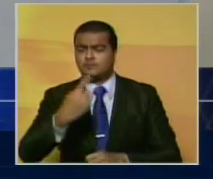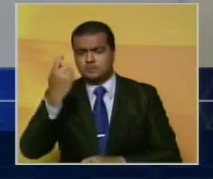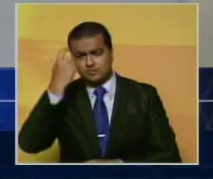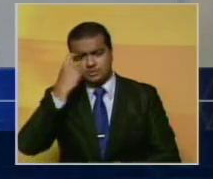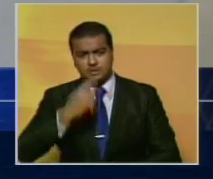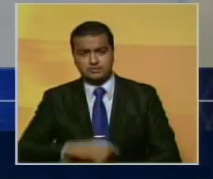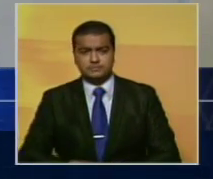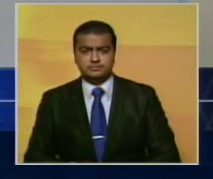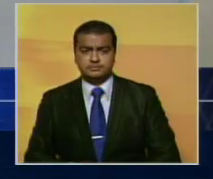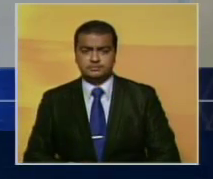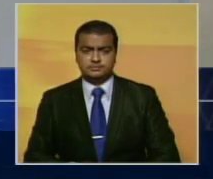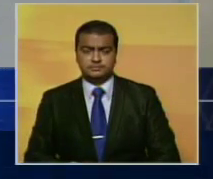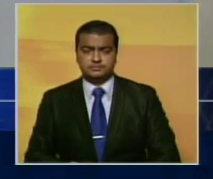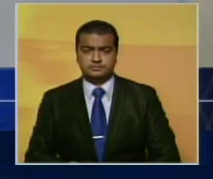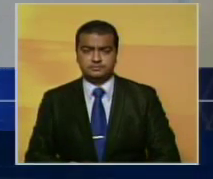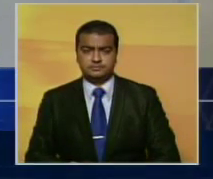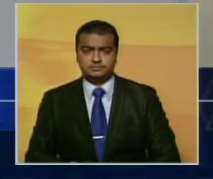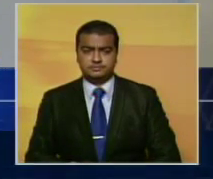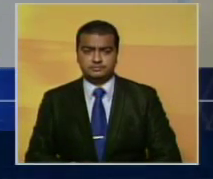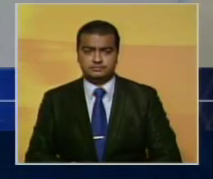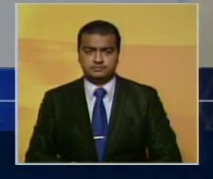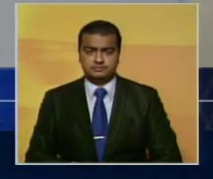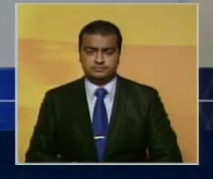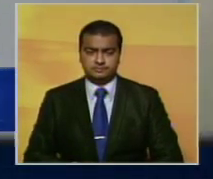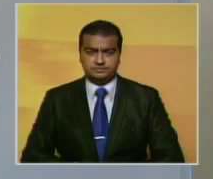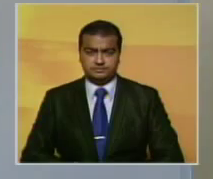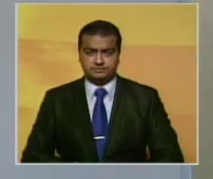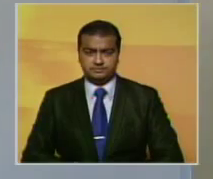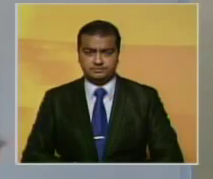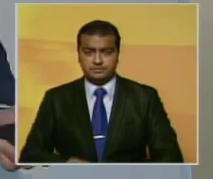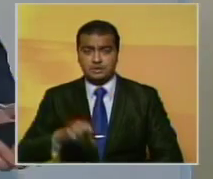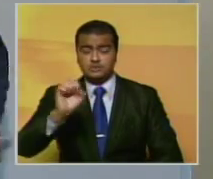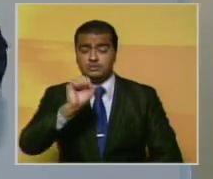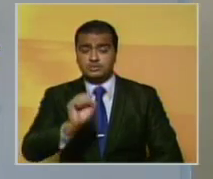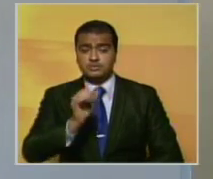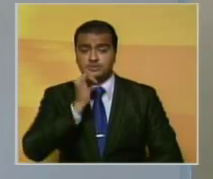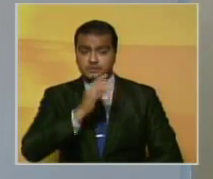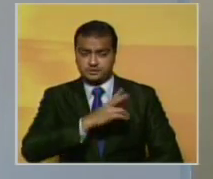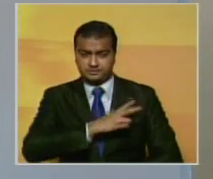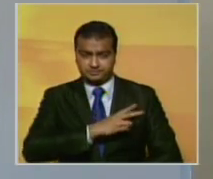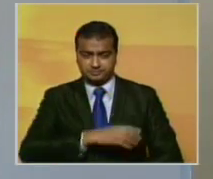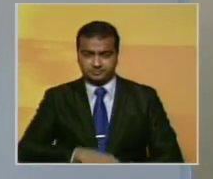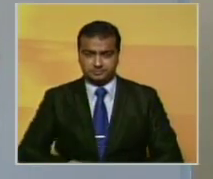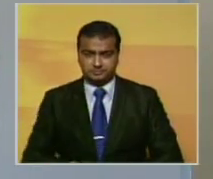a sus actividades periodísticas acá en el nuevo país euclides sotillo noticiero venevisión